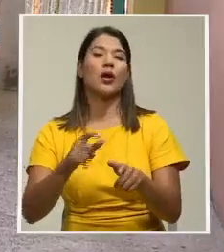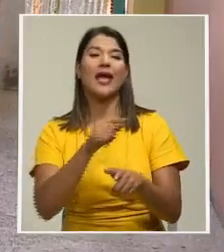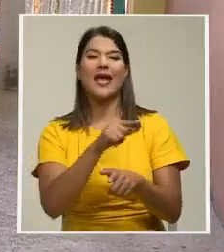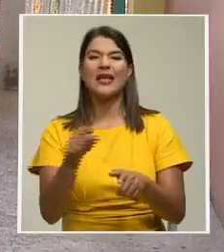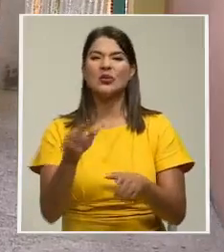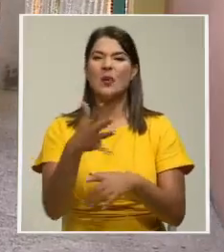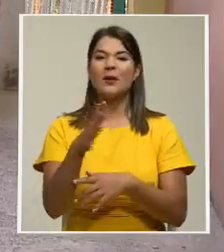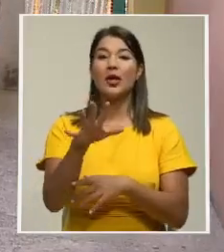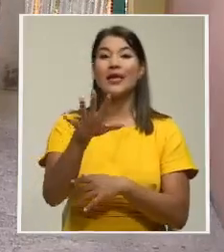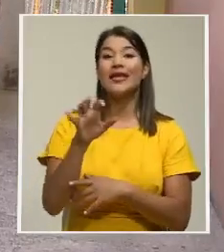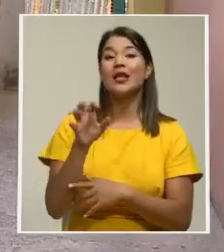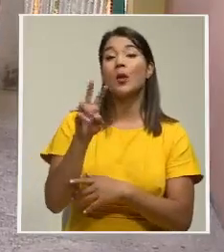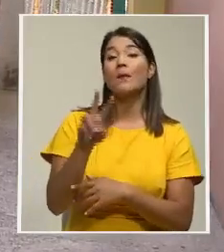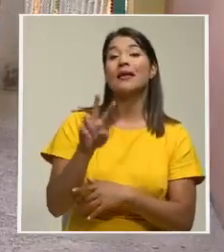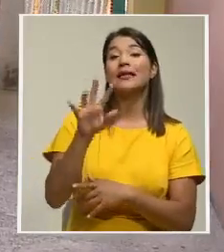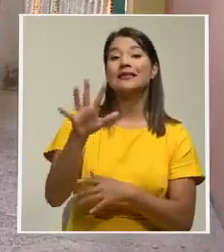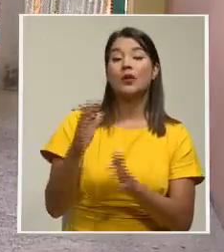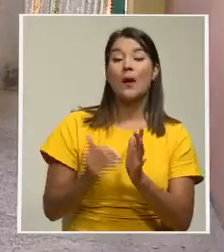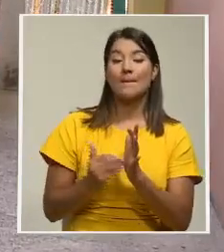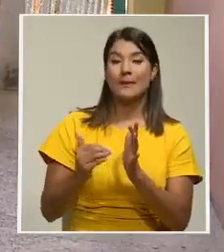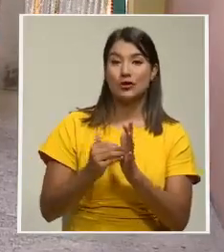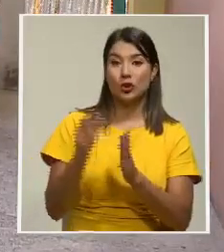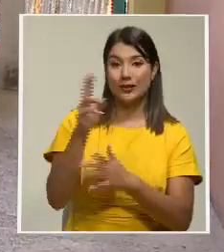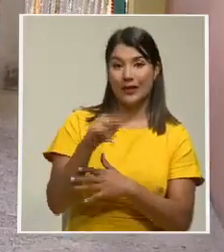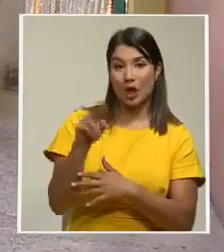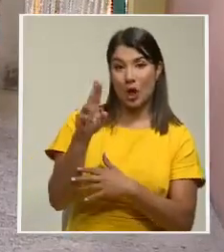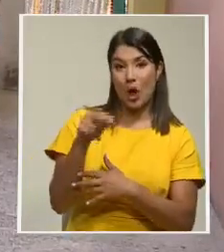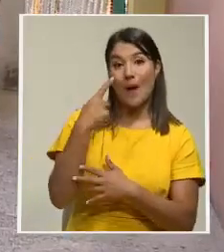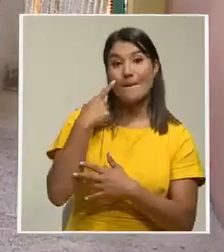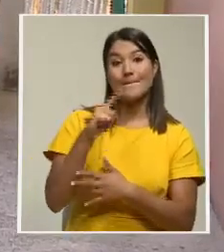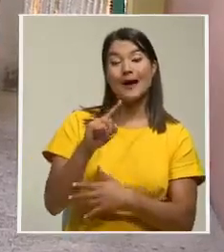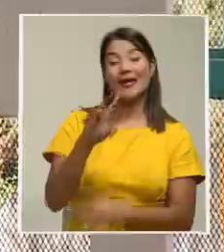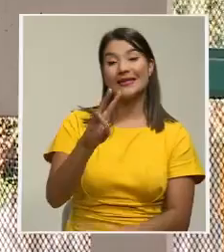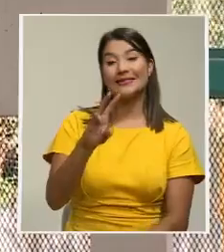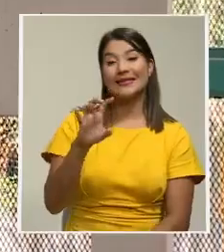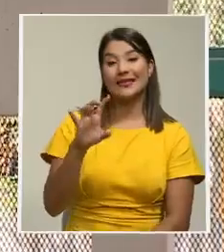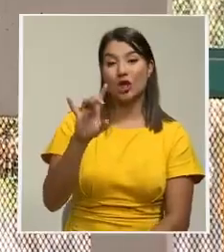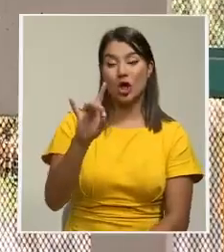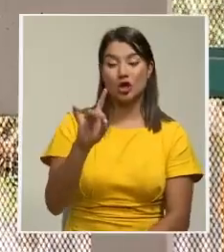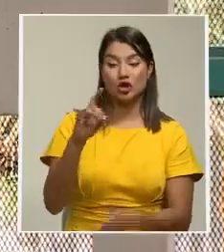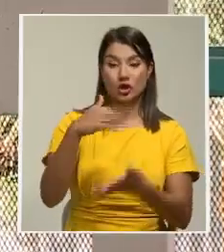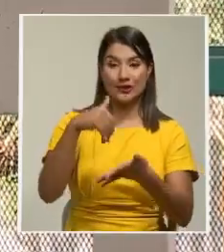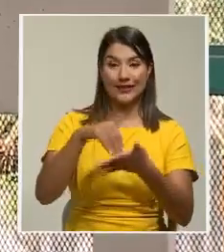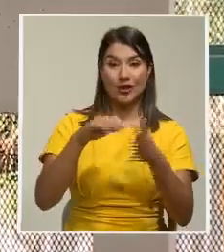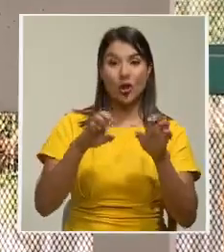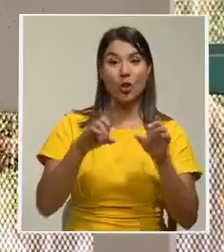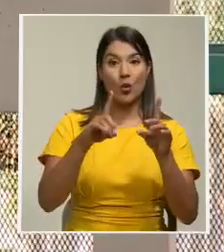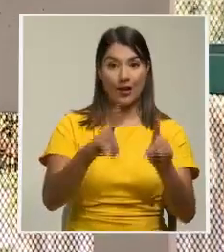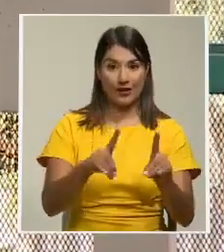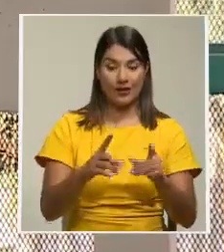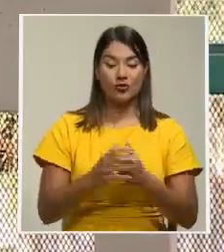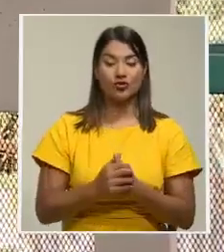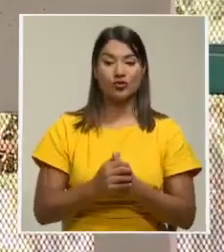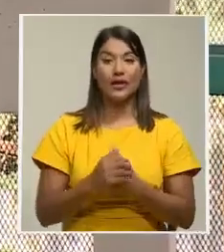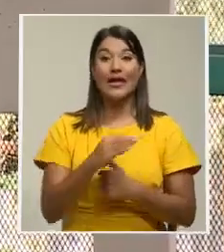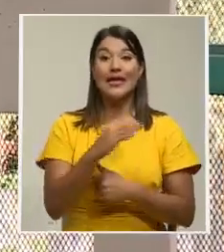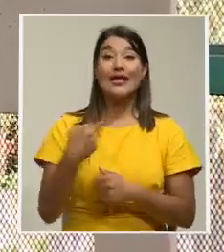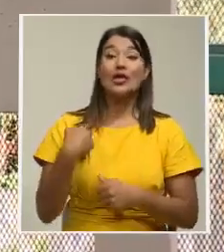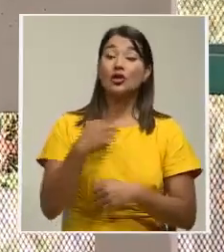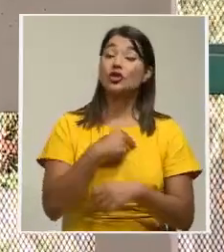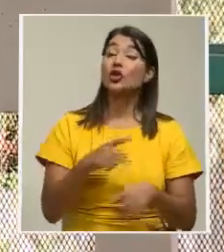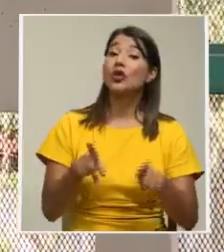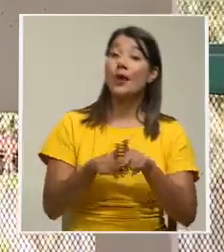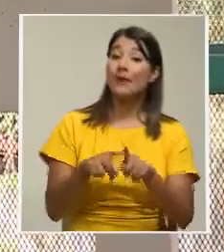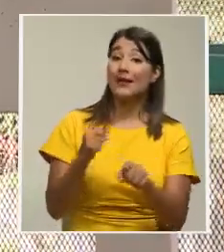aproximadamente 525 millones de colones a estos 708 centros educativos seleccionados. También estamos trabajando con